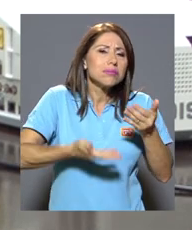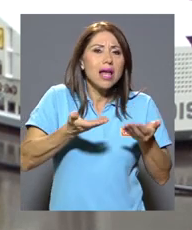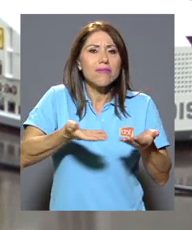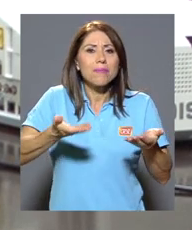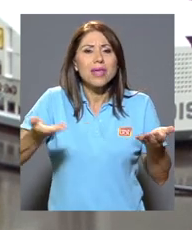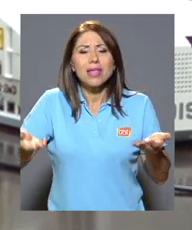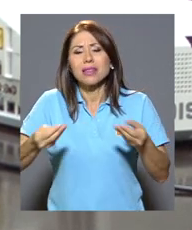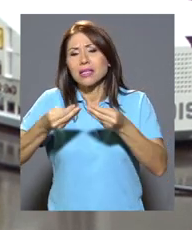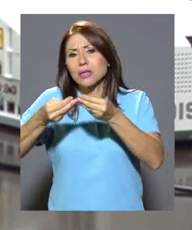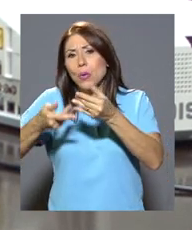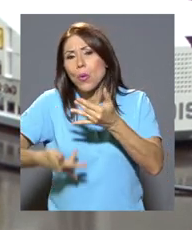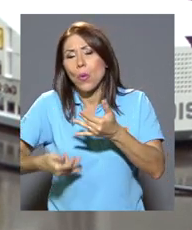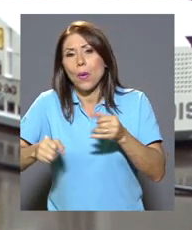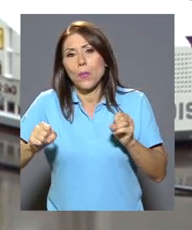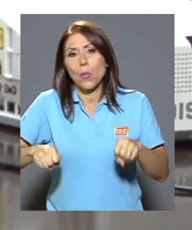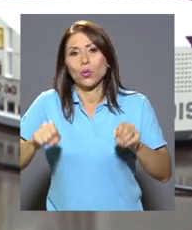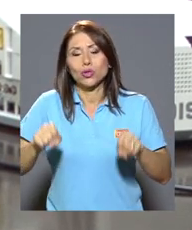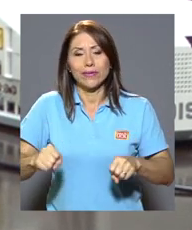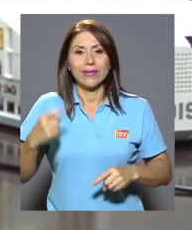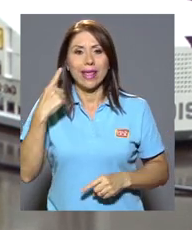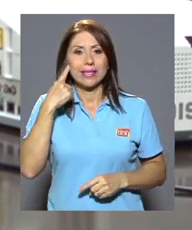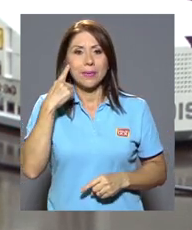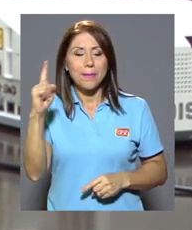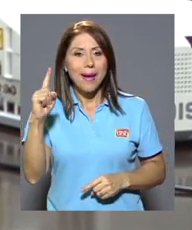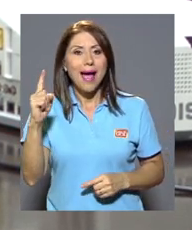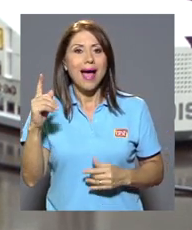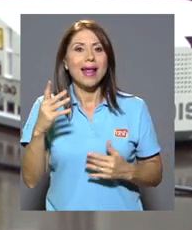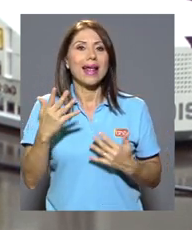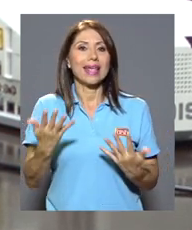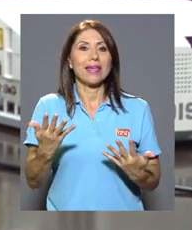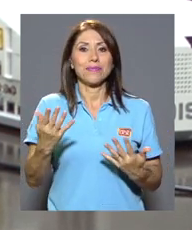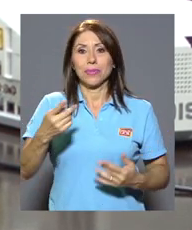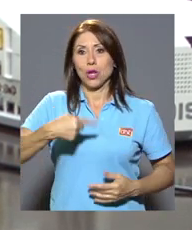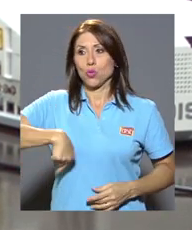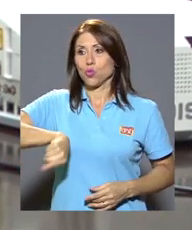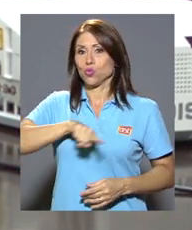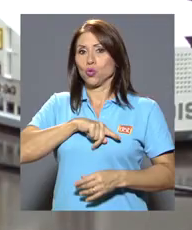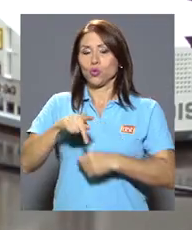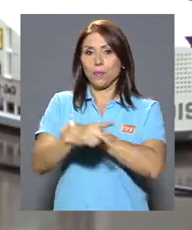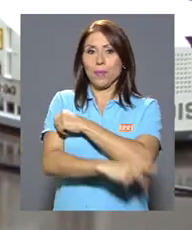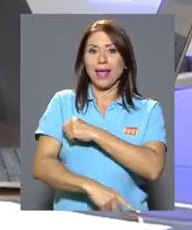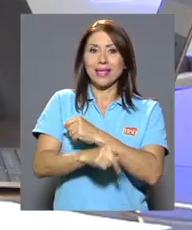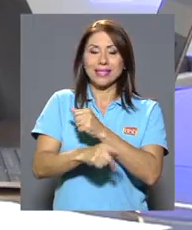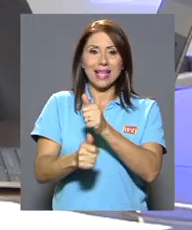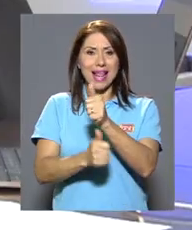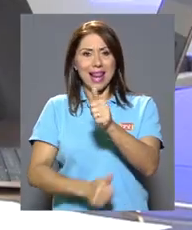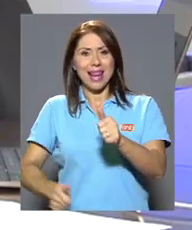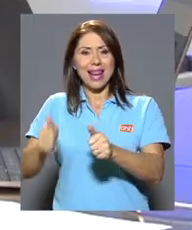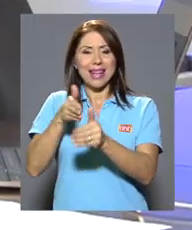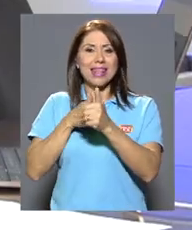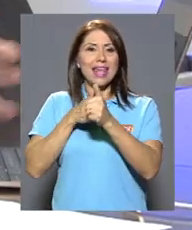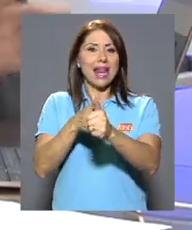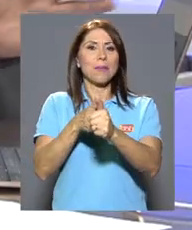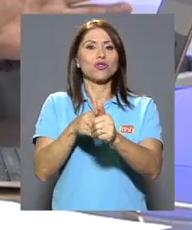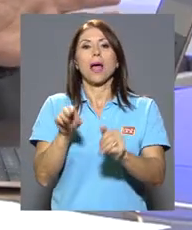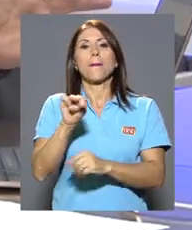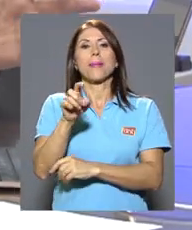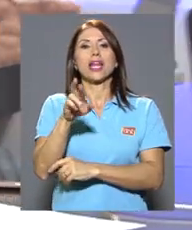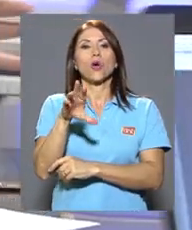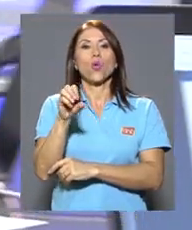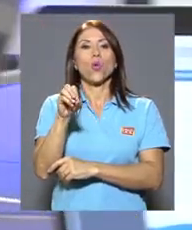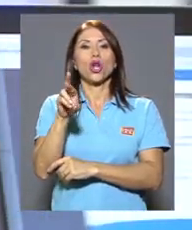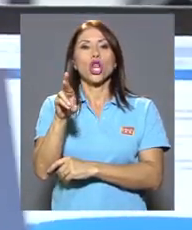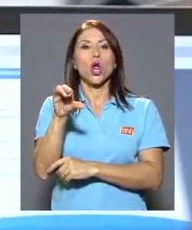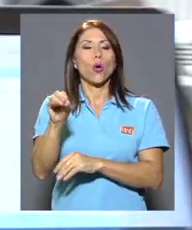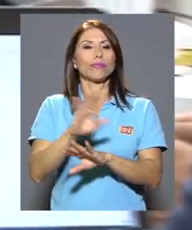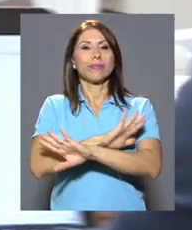de posibilidades para que justamente como país lideremos la limpieza de mercurio de nuestros ambientes.